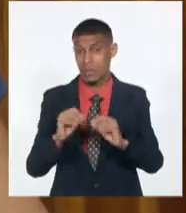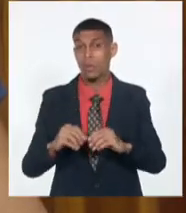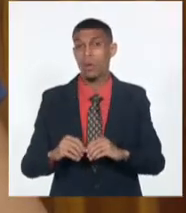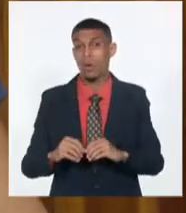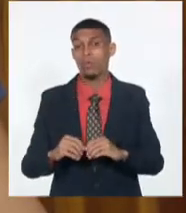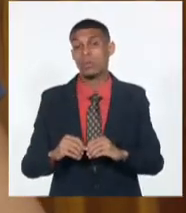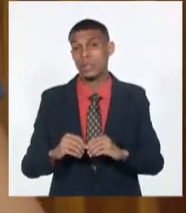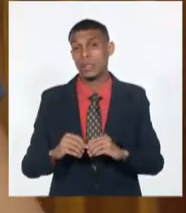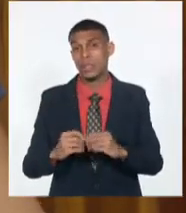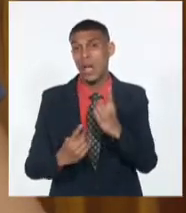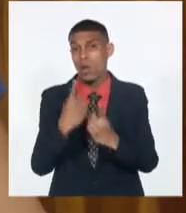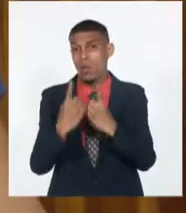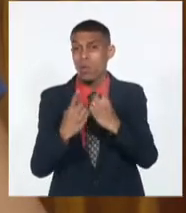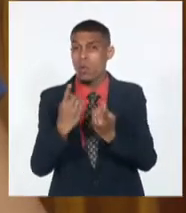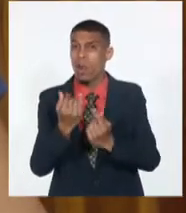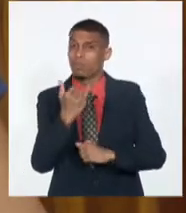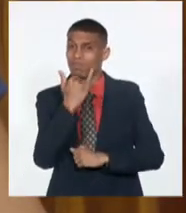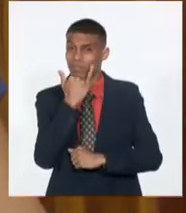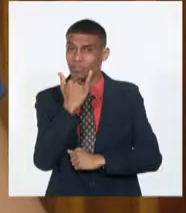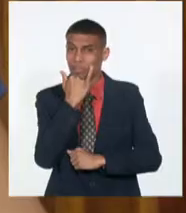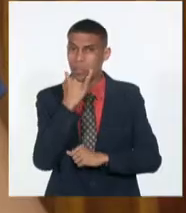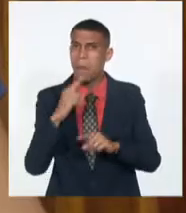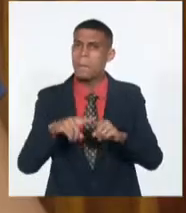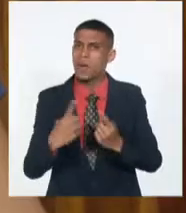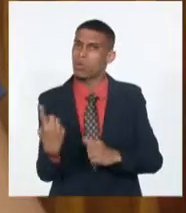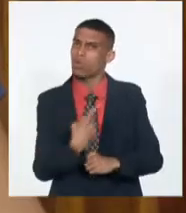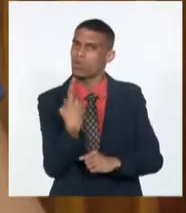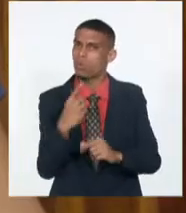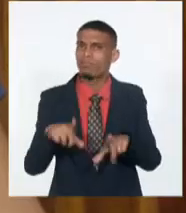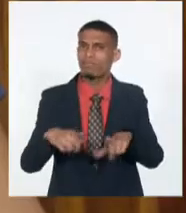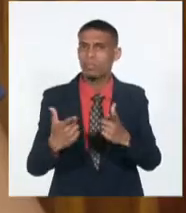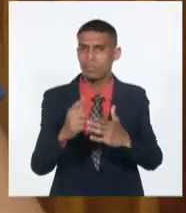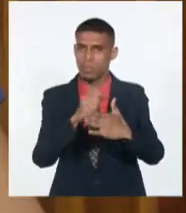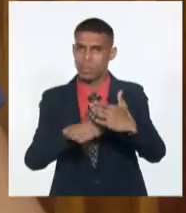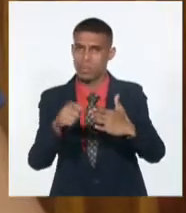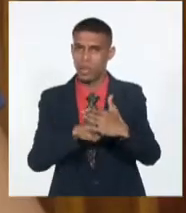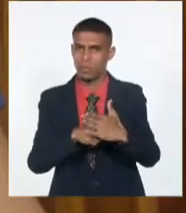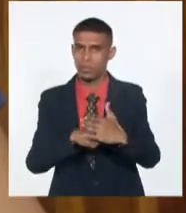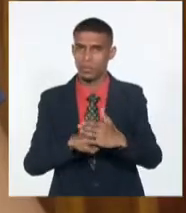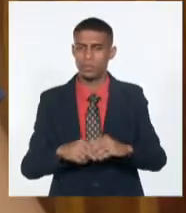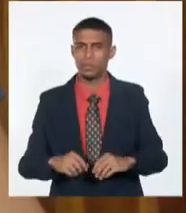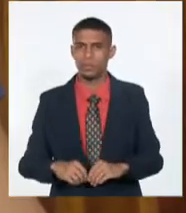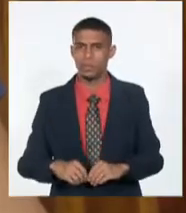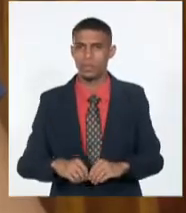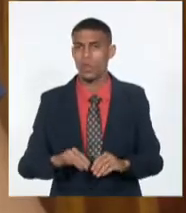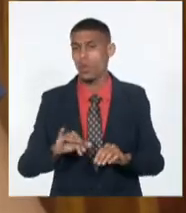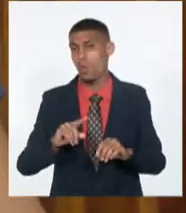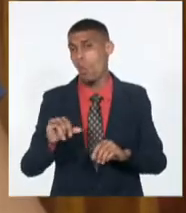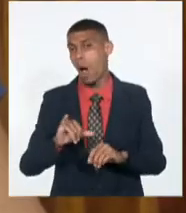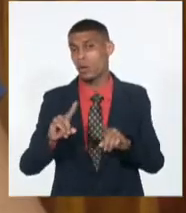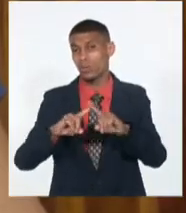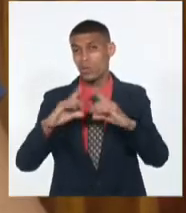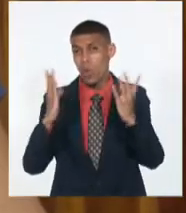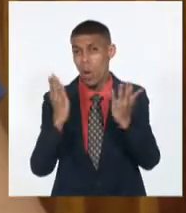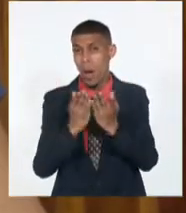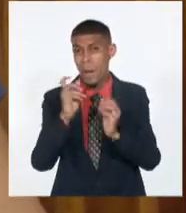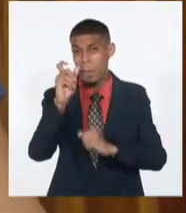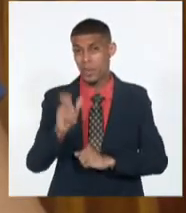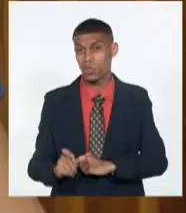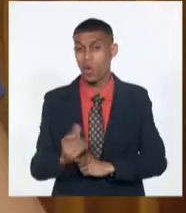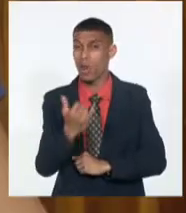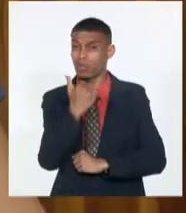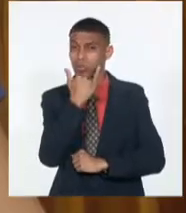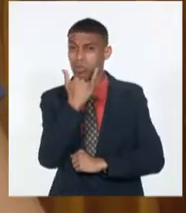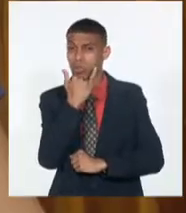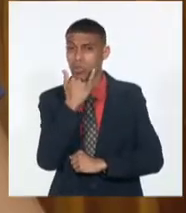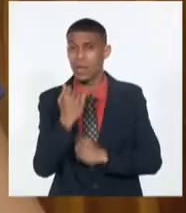destruido, pero aún así se ha cumplido con este plan y por lo menos todas las personas que son vulnerables, aquellas madres que tienen 4 o 5